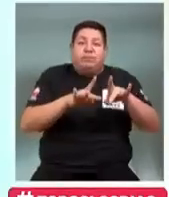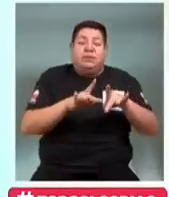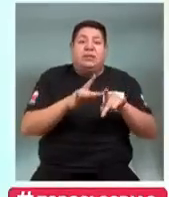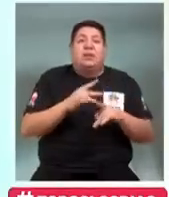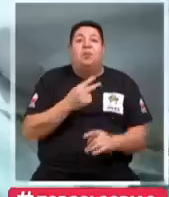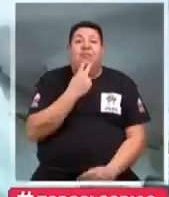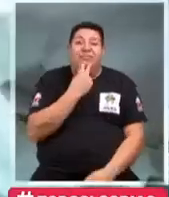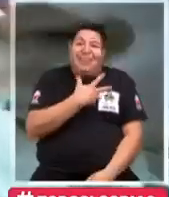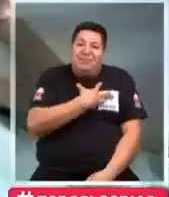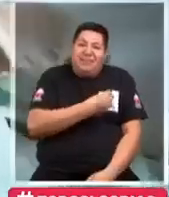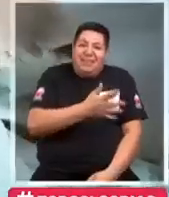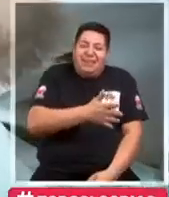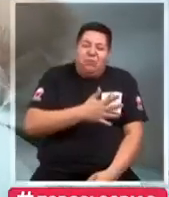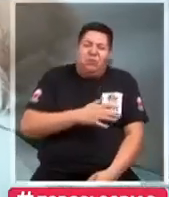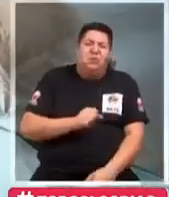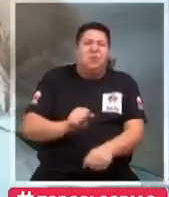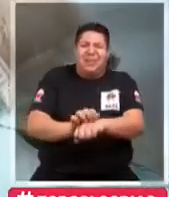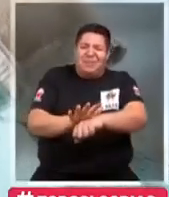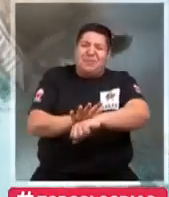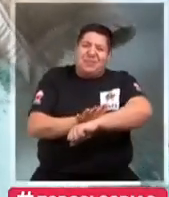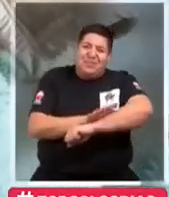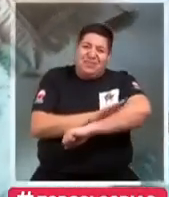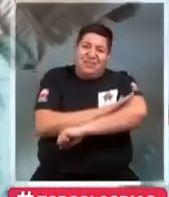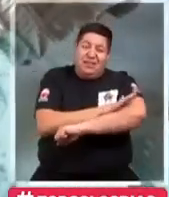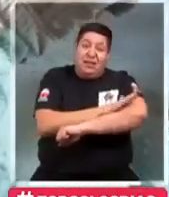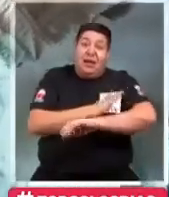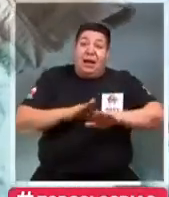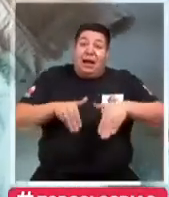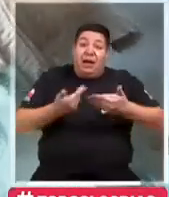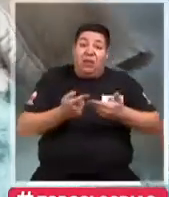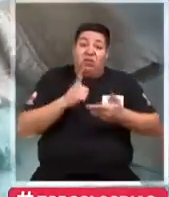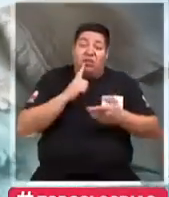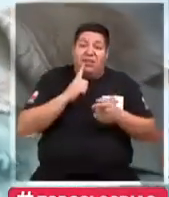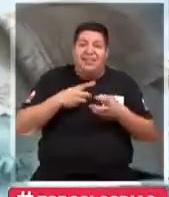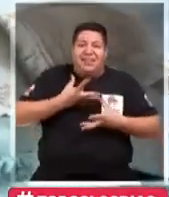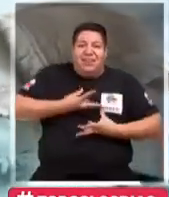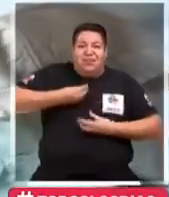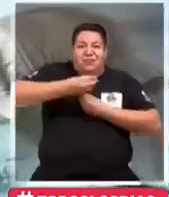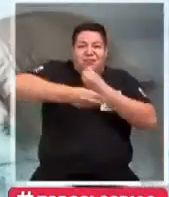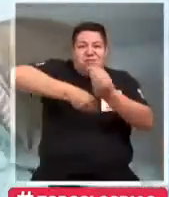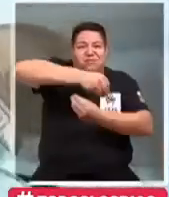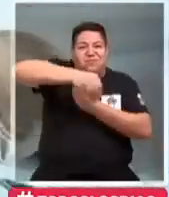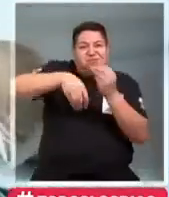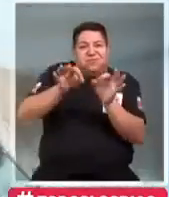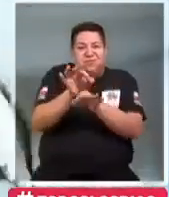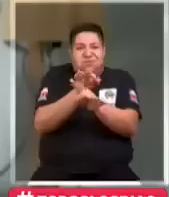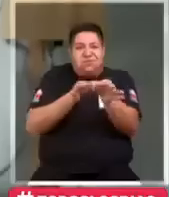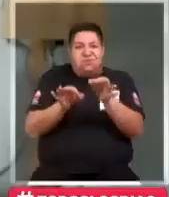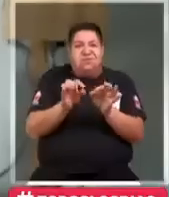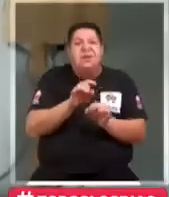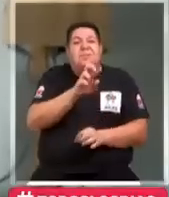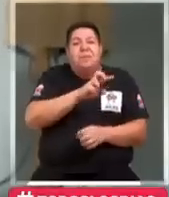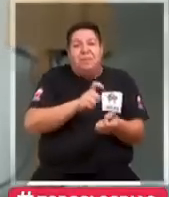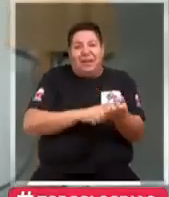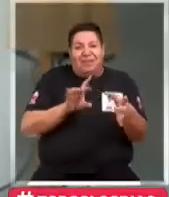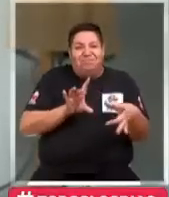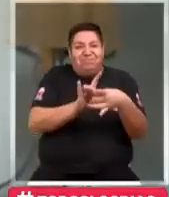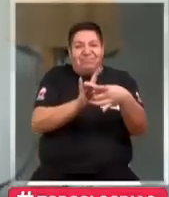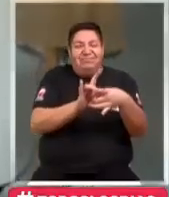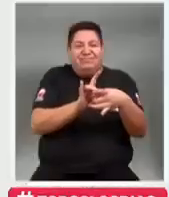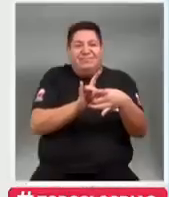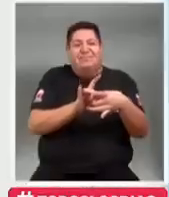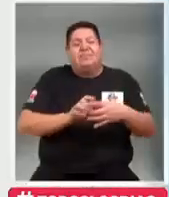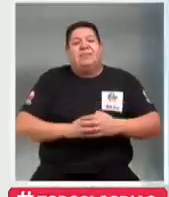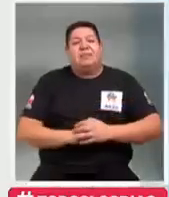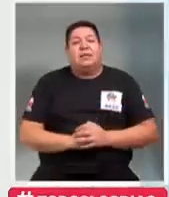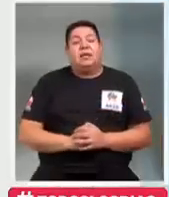vida a tu hija? Fue emocionante. Ahora tiene las células de su papá dando vuelta por su cuerpo. Y